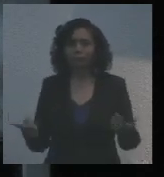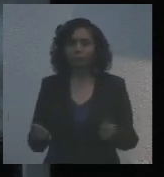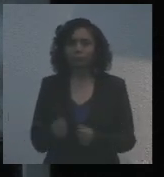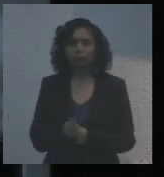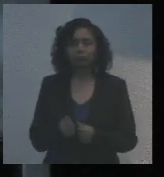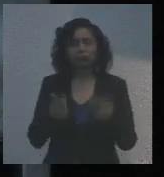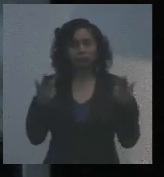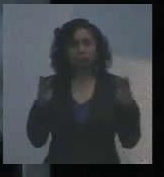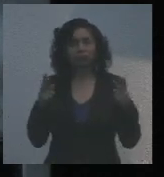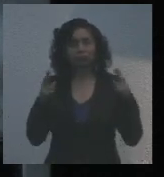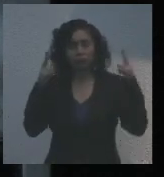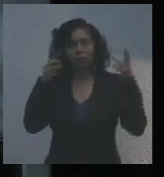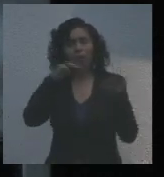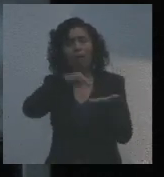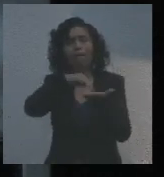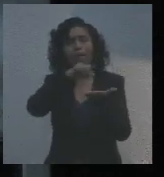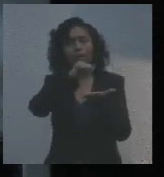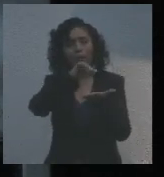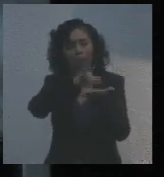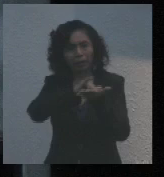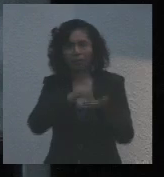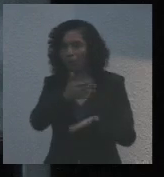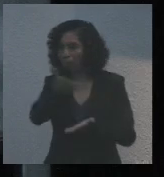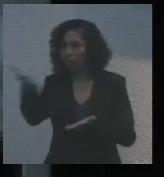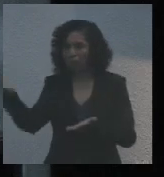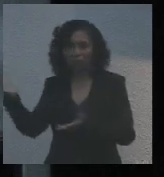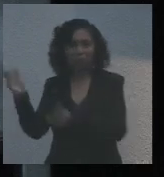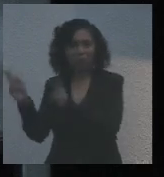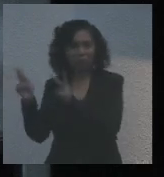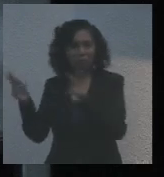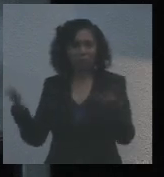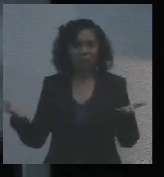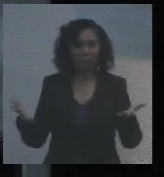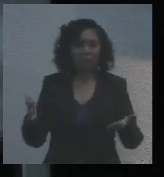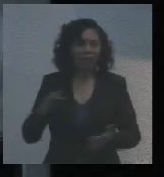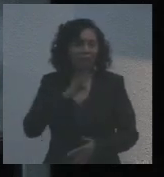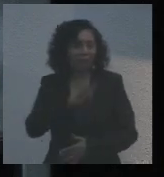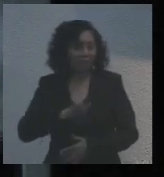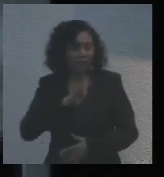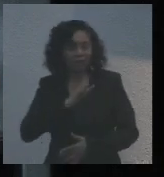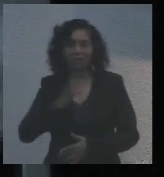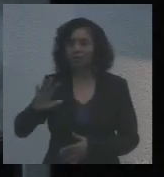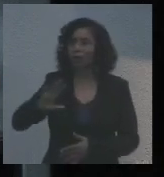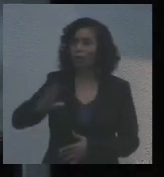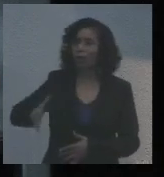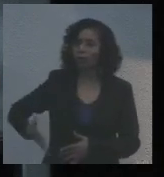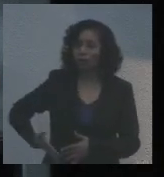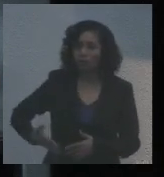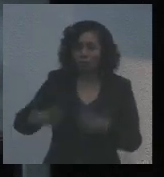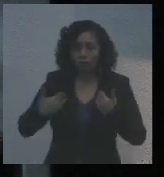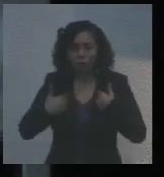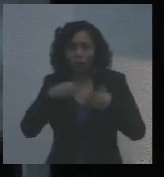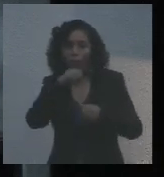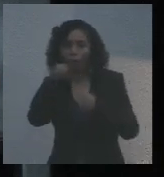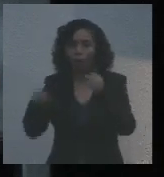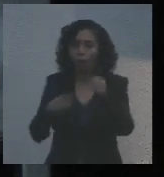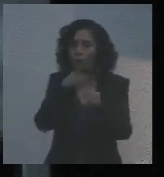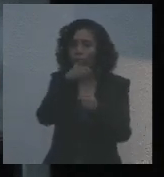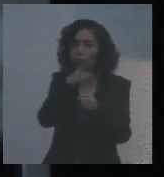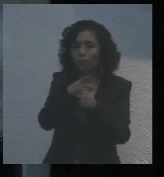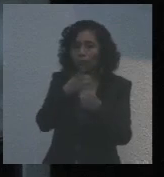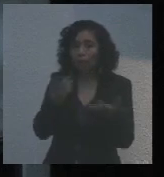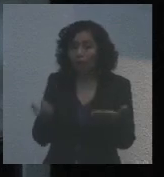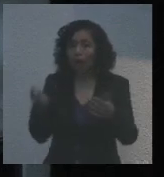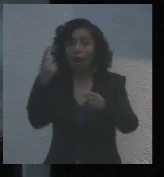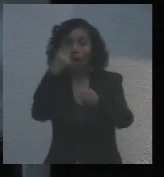kiwall como dicen ellas feliz y honrada de tener la oportunidad de representar a la